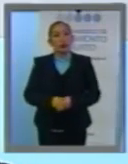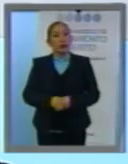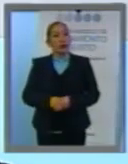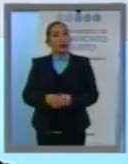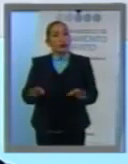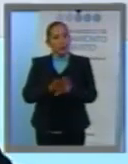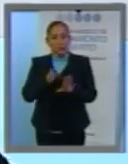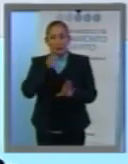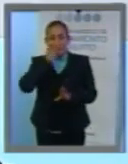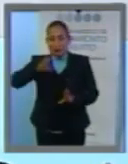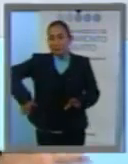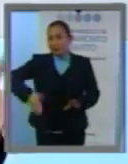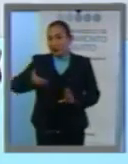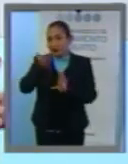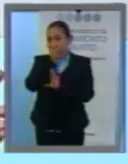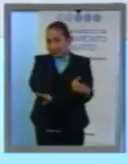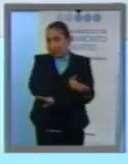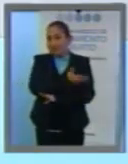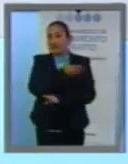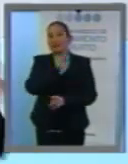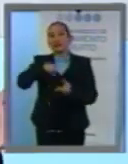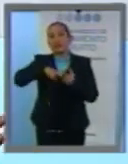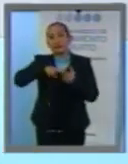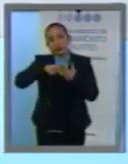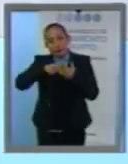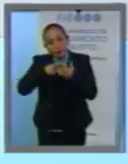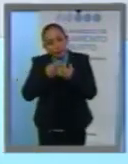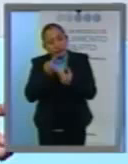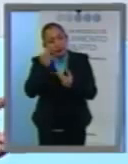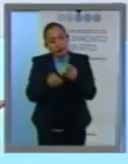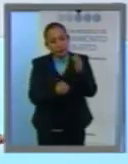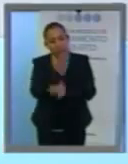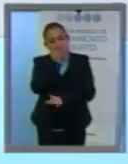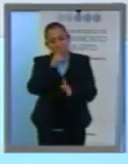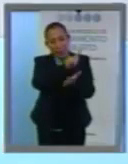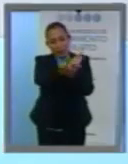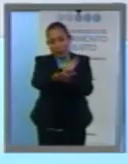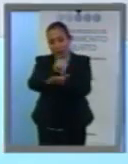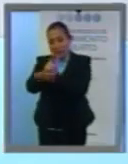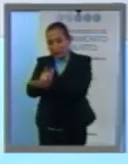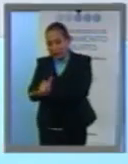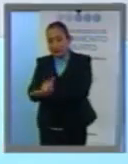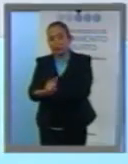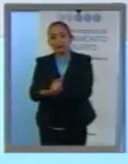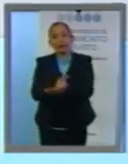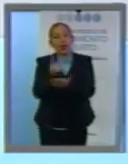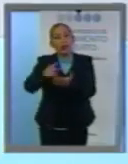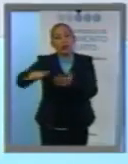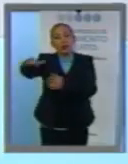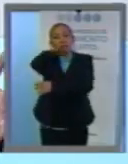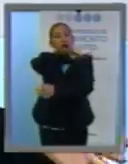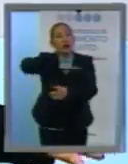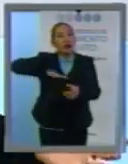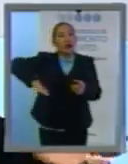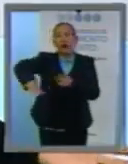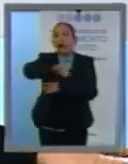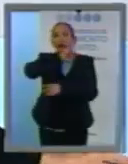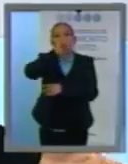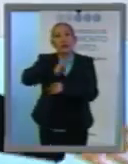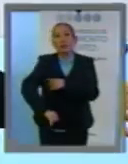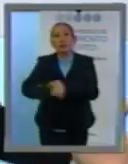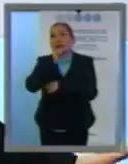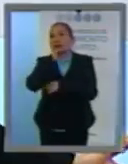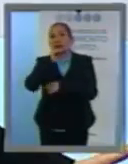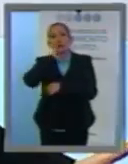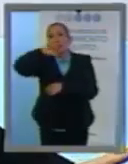Y como ya se ha dicho en esta mesa, entran estas nuevas legislaciones en un contexto en donde no se han acabado de